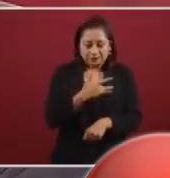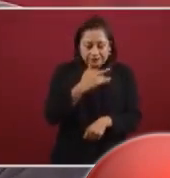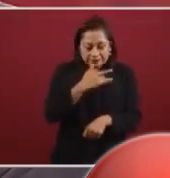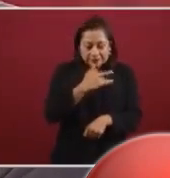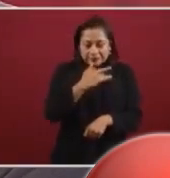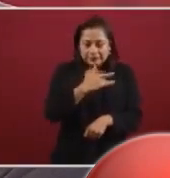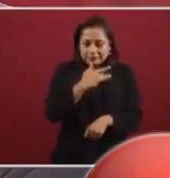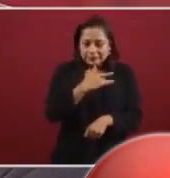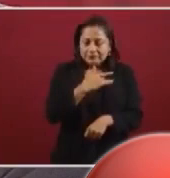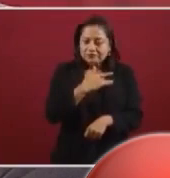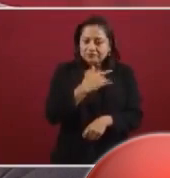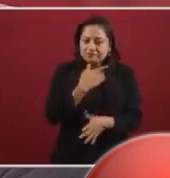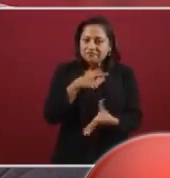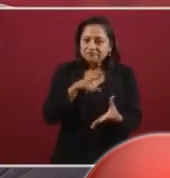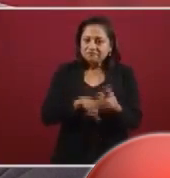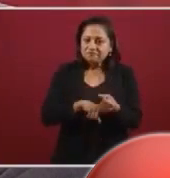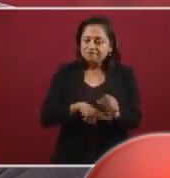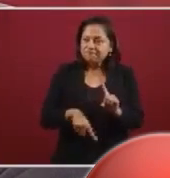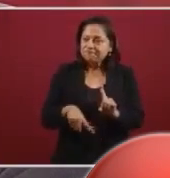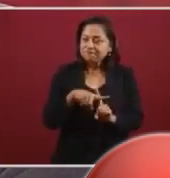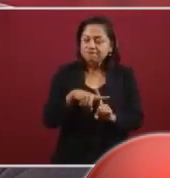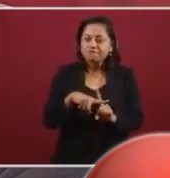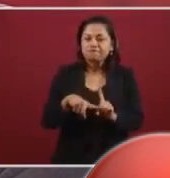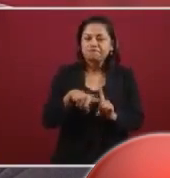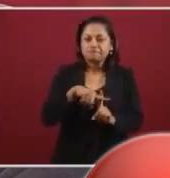estoy optimista.